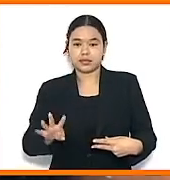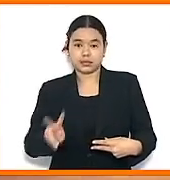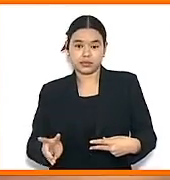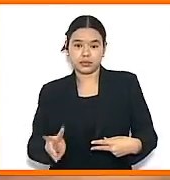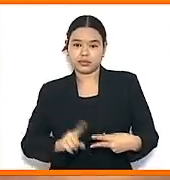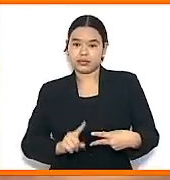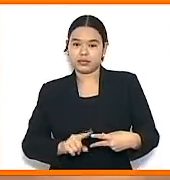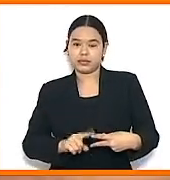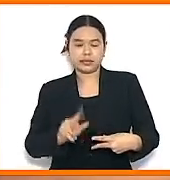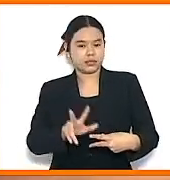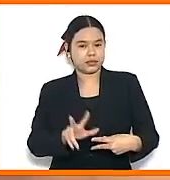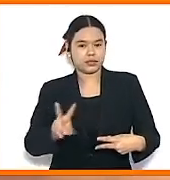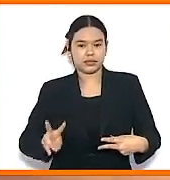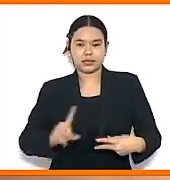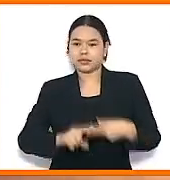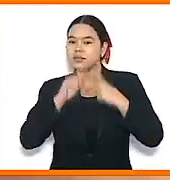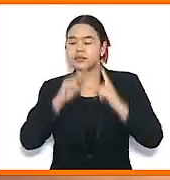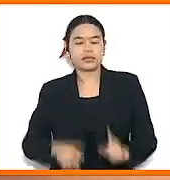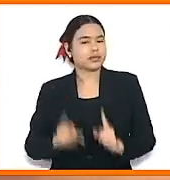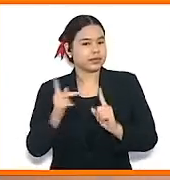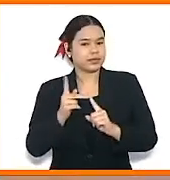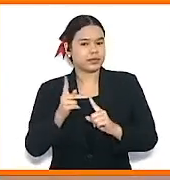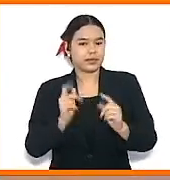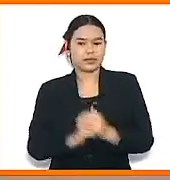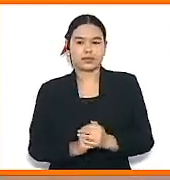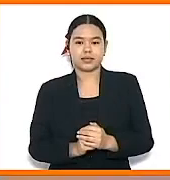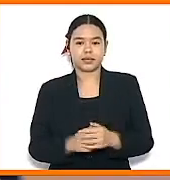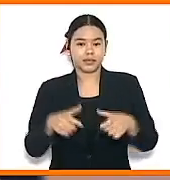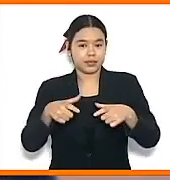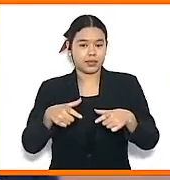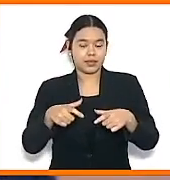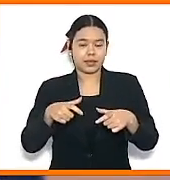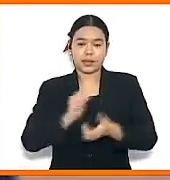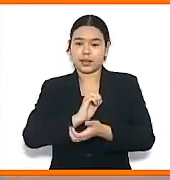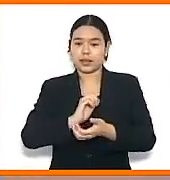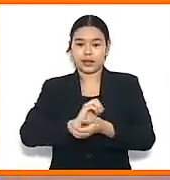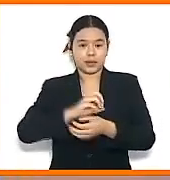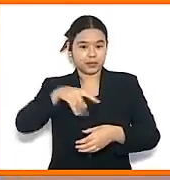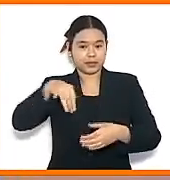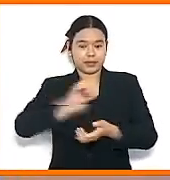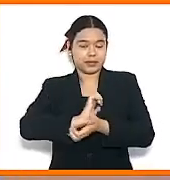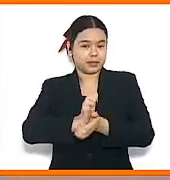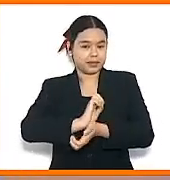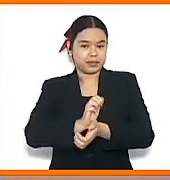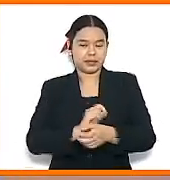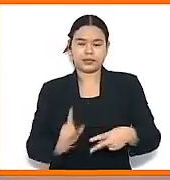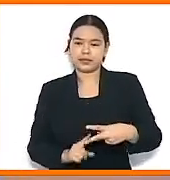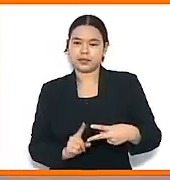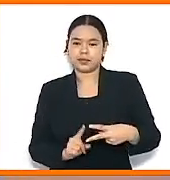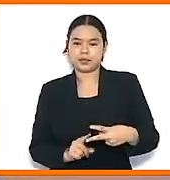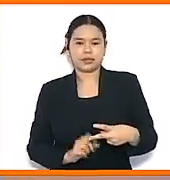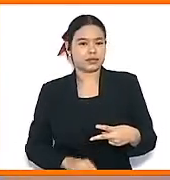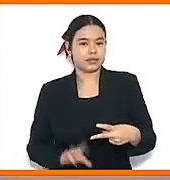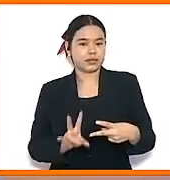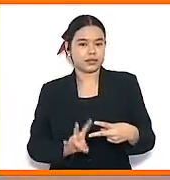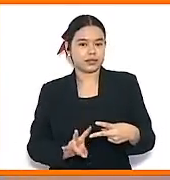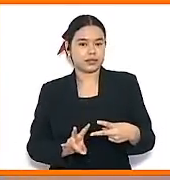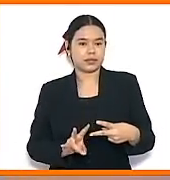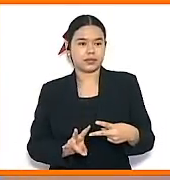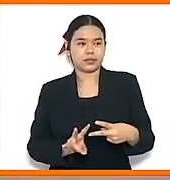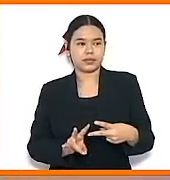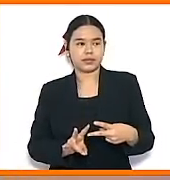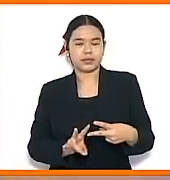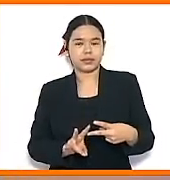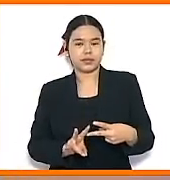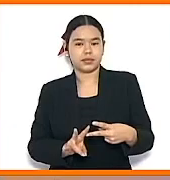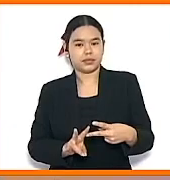número ganador, 32, con su catrachada catrachita. Segundo número ganador, su primer dígito, el 7, segundo dígito, atento. Atento,